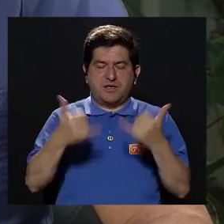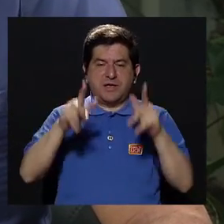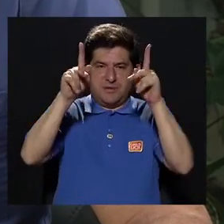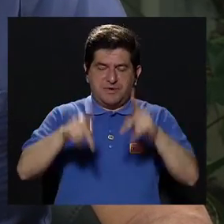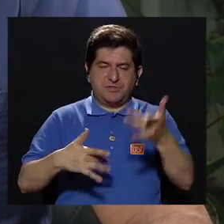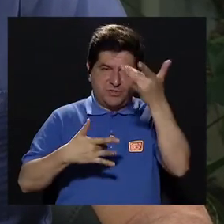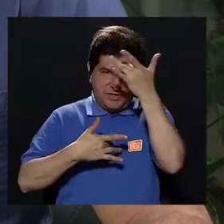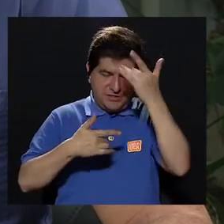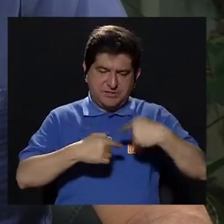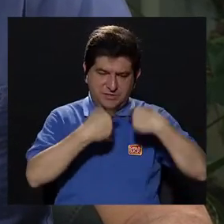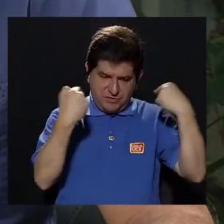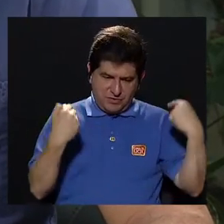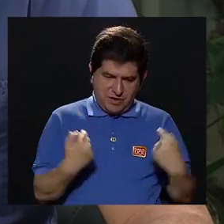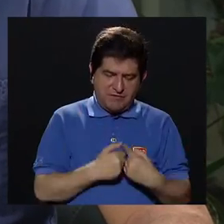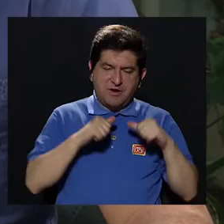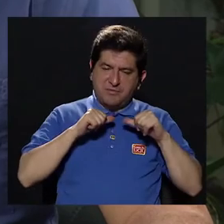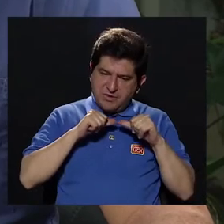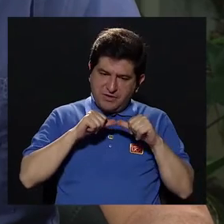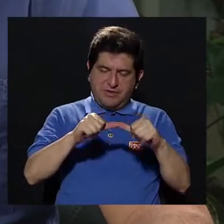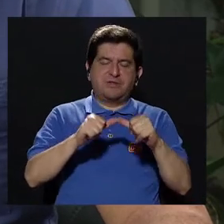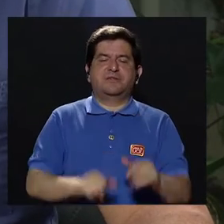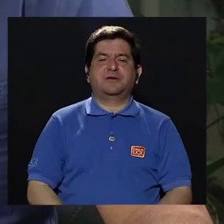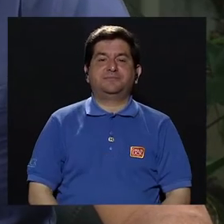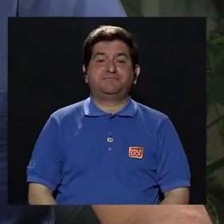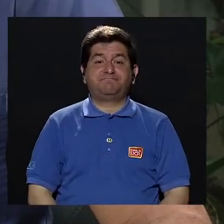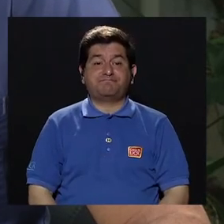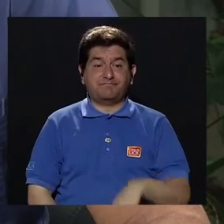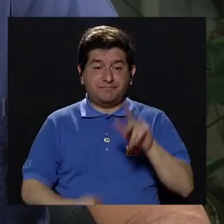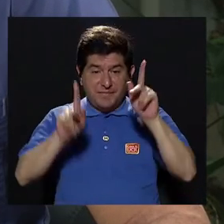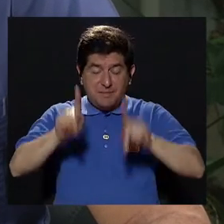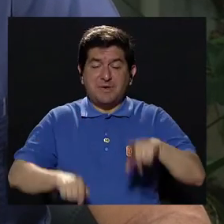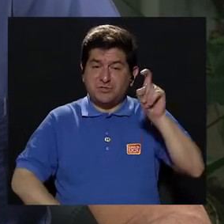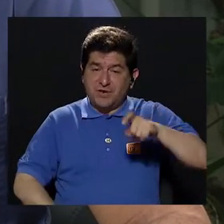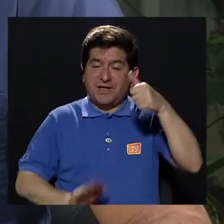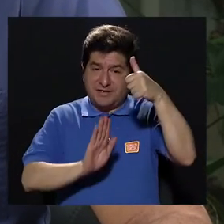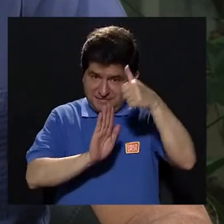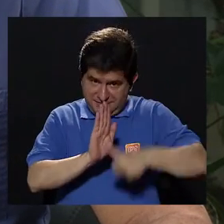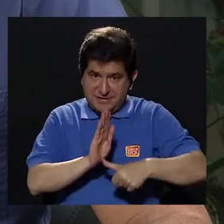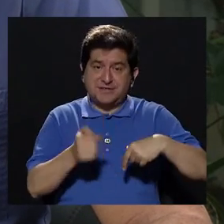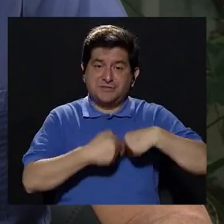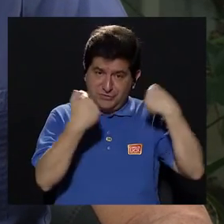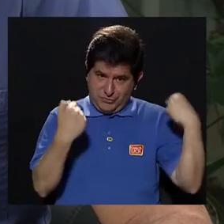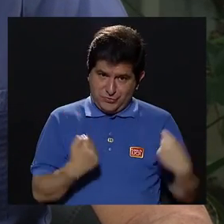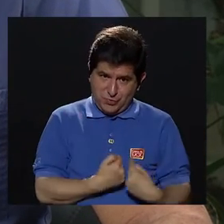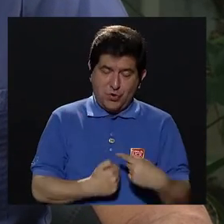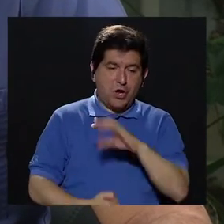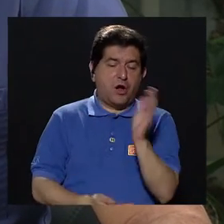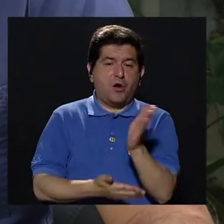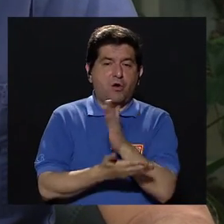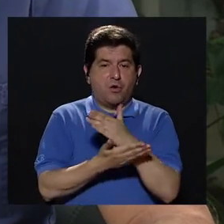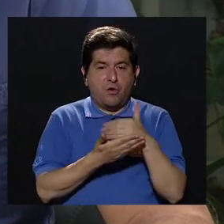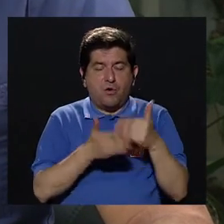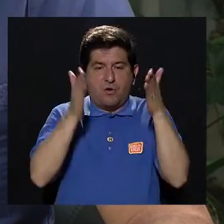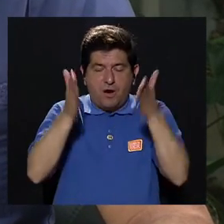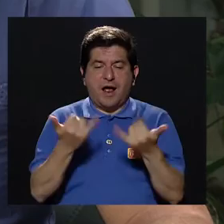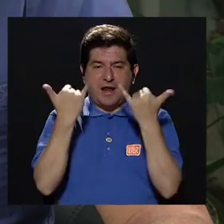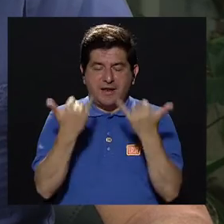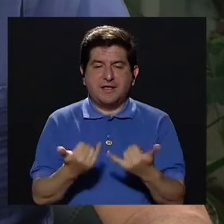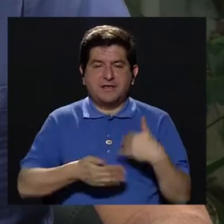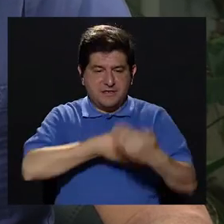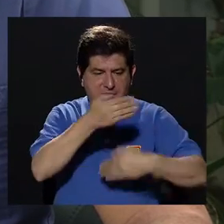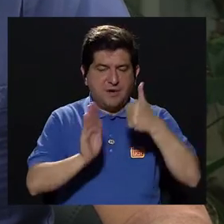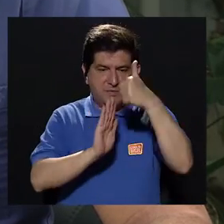Ya son cardiópatas, son personas que van a ser intervenidos quirúrgicamente y o algunos ya han